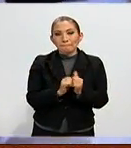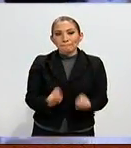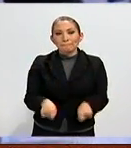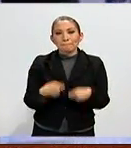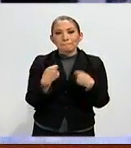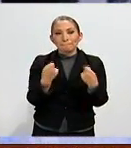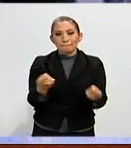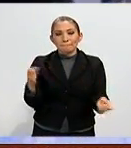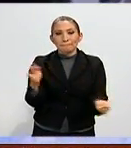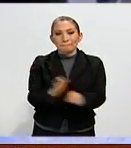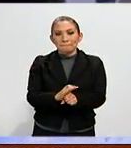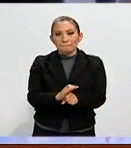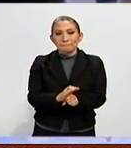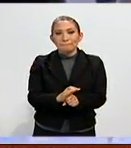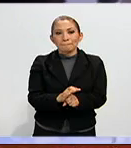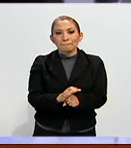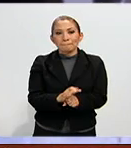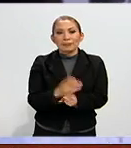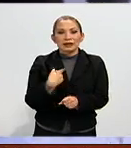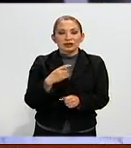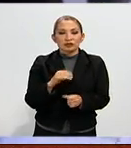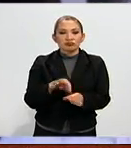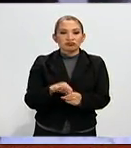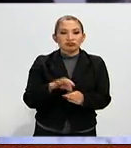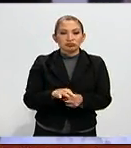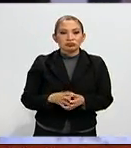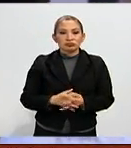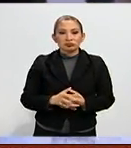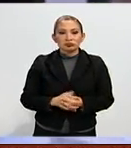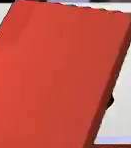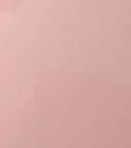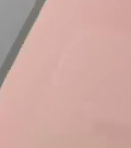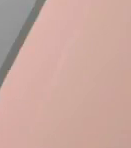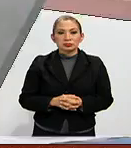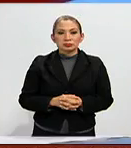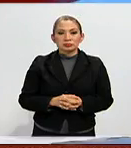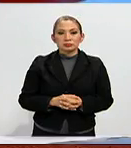dotar de certeza y legalidad el sufragio.